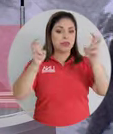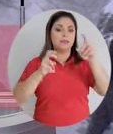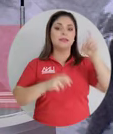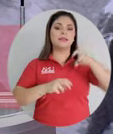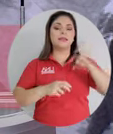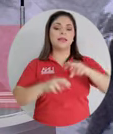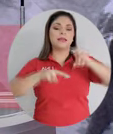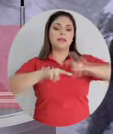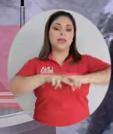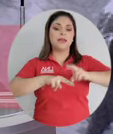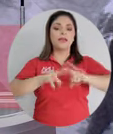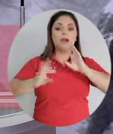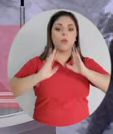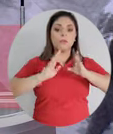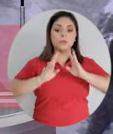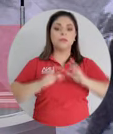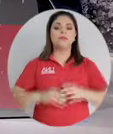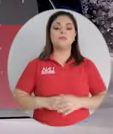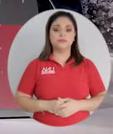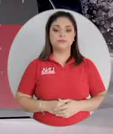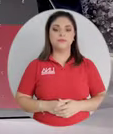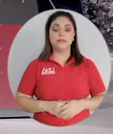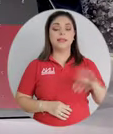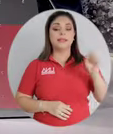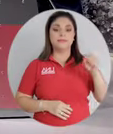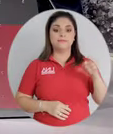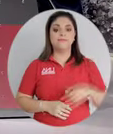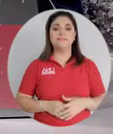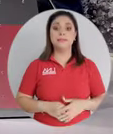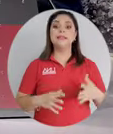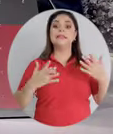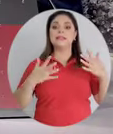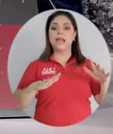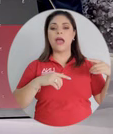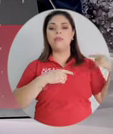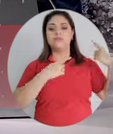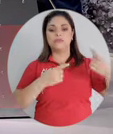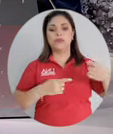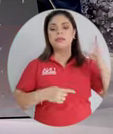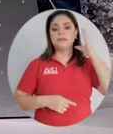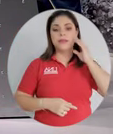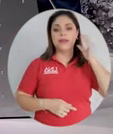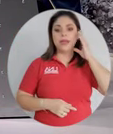esto también es un tema del que hay que sentarse a conversar como país. Sí, ya veníamos